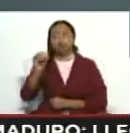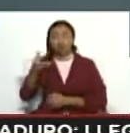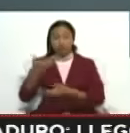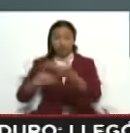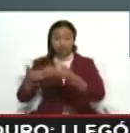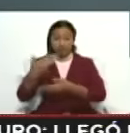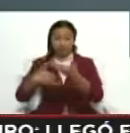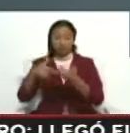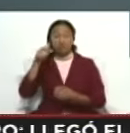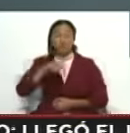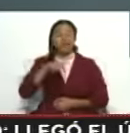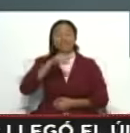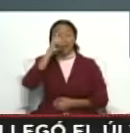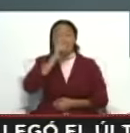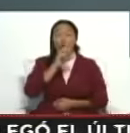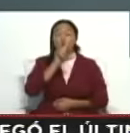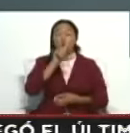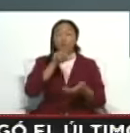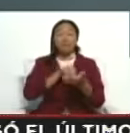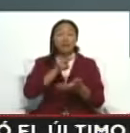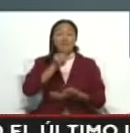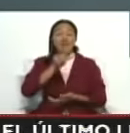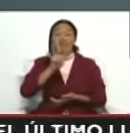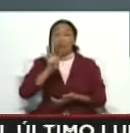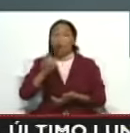este 2024 en llamas,